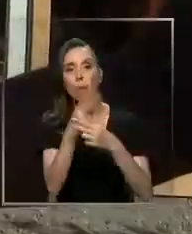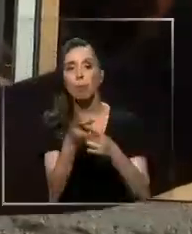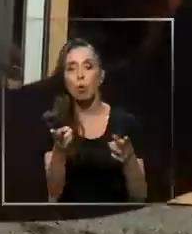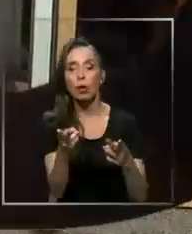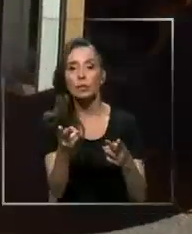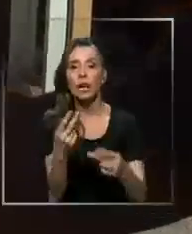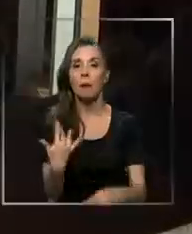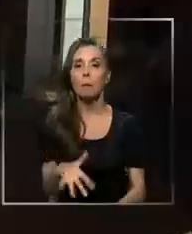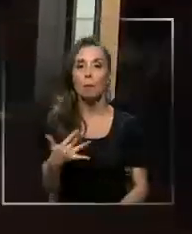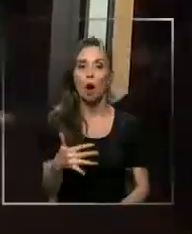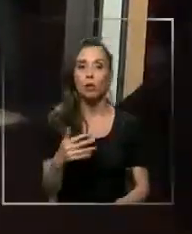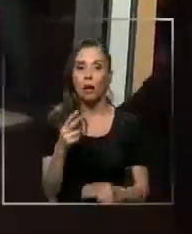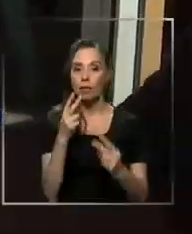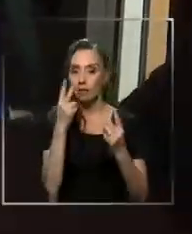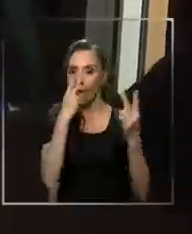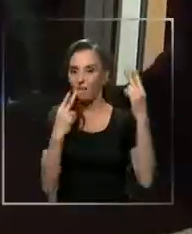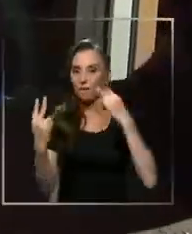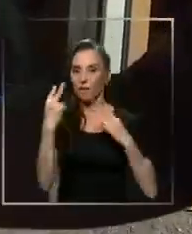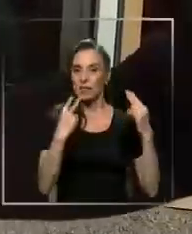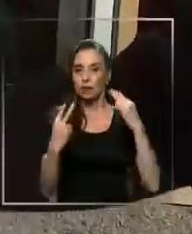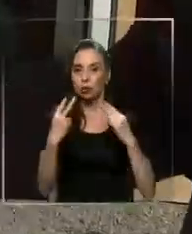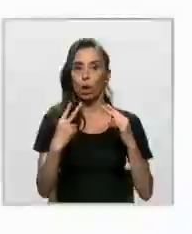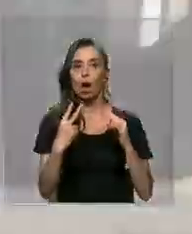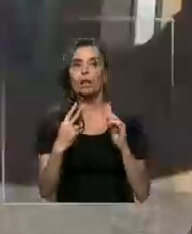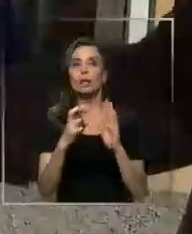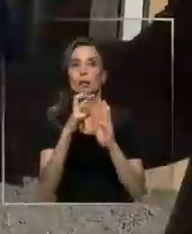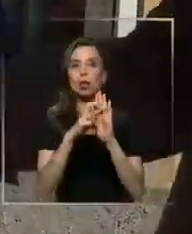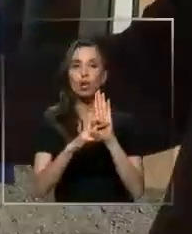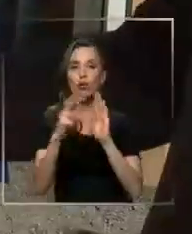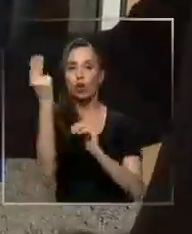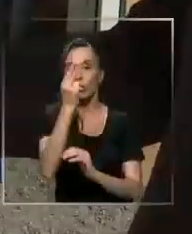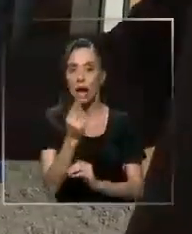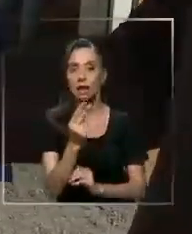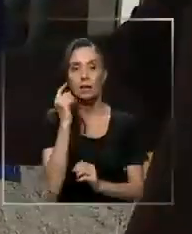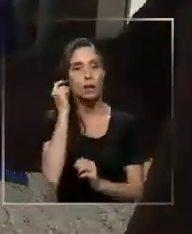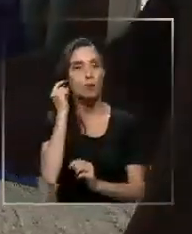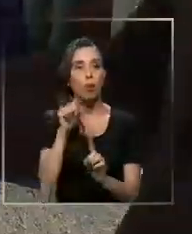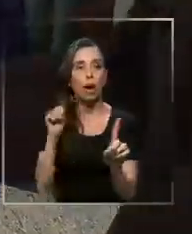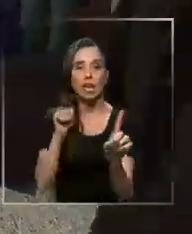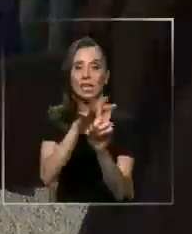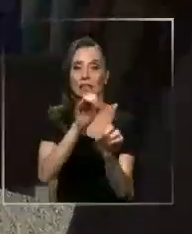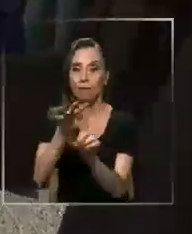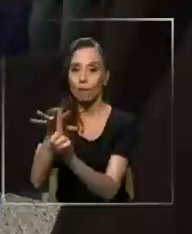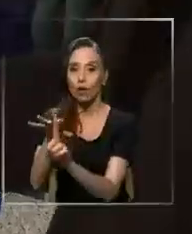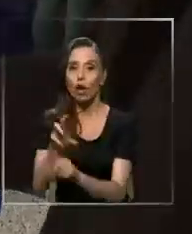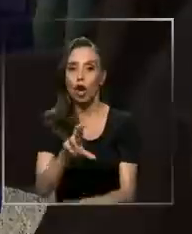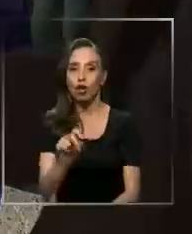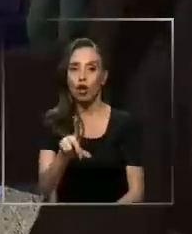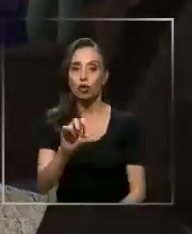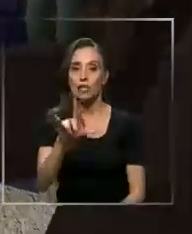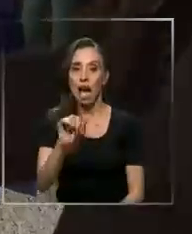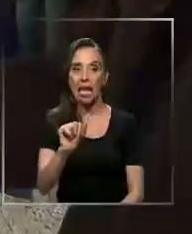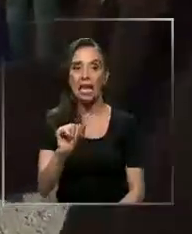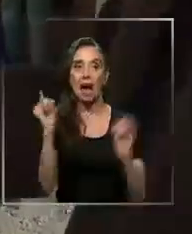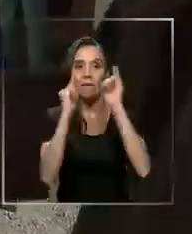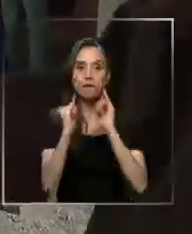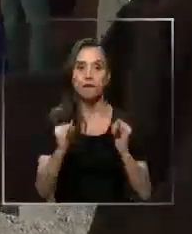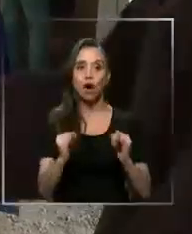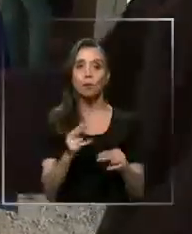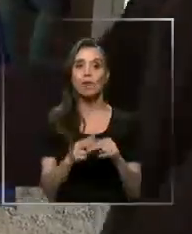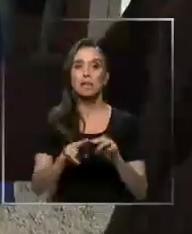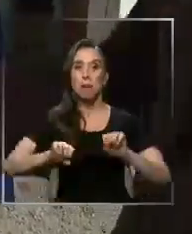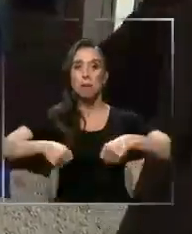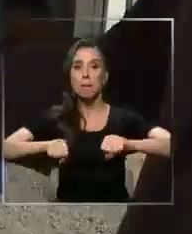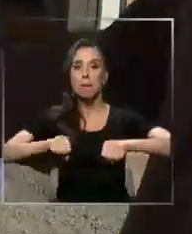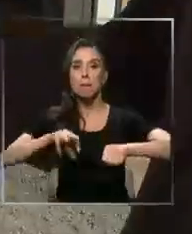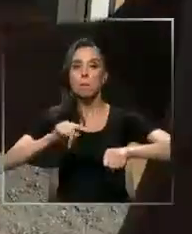la importancia de lo visual en un proyecto artístico. Tiene una gran influencia, o sea, hoy en día la Rosalía generó una estética motomami.